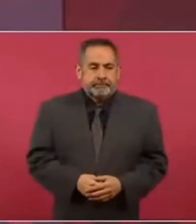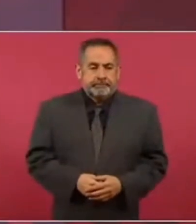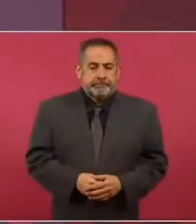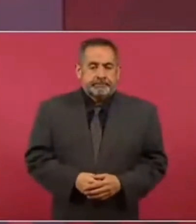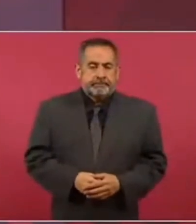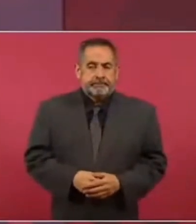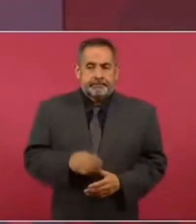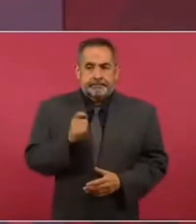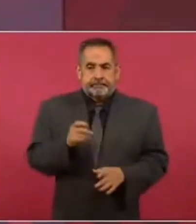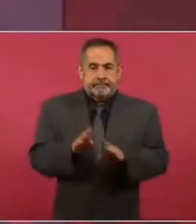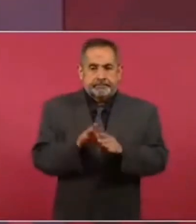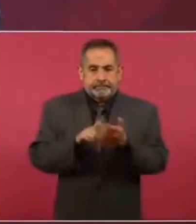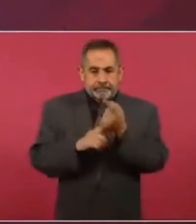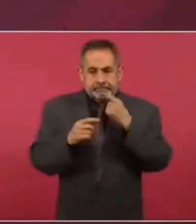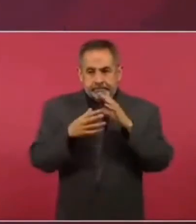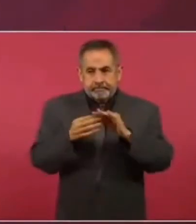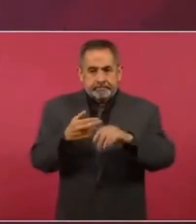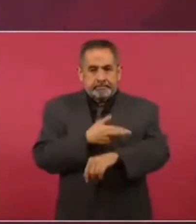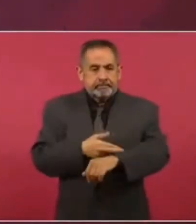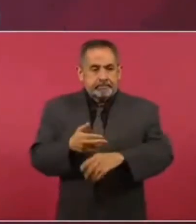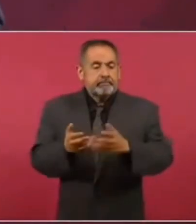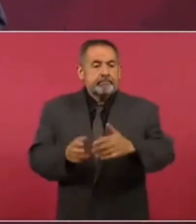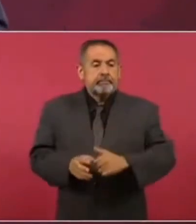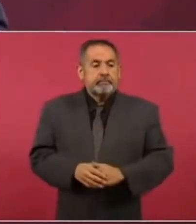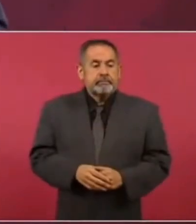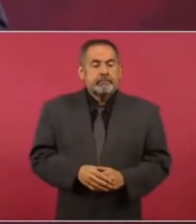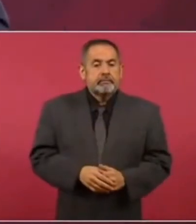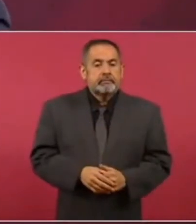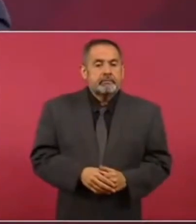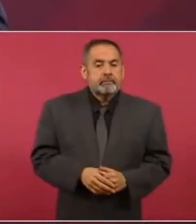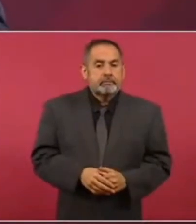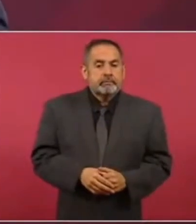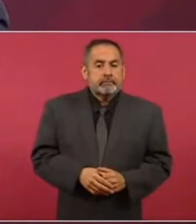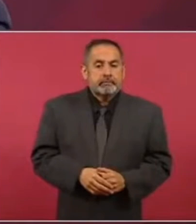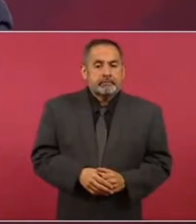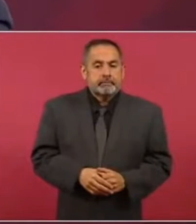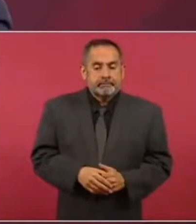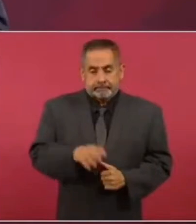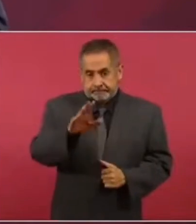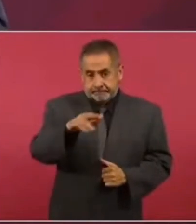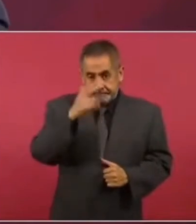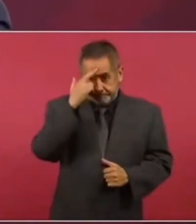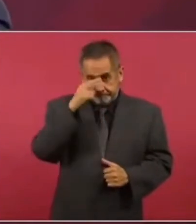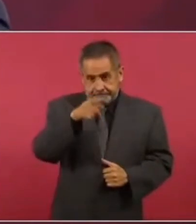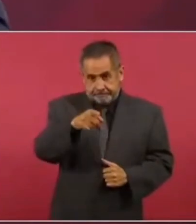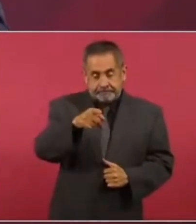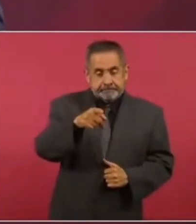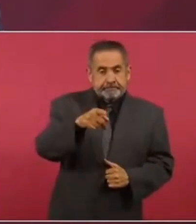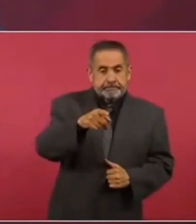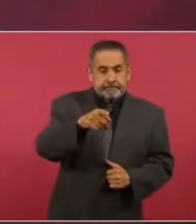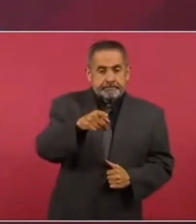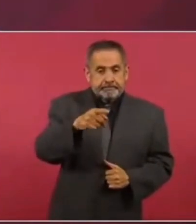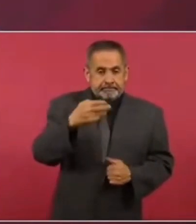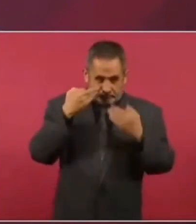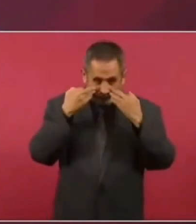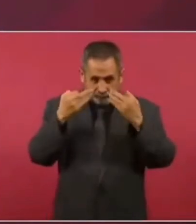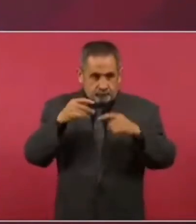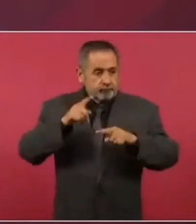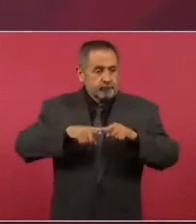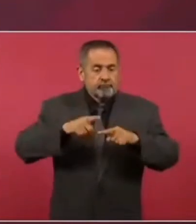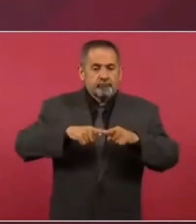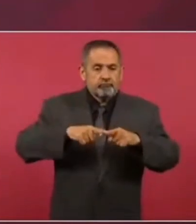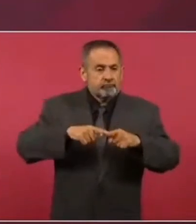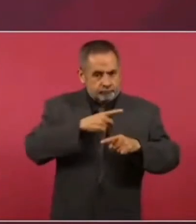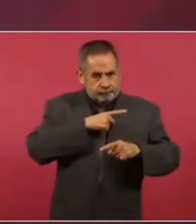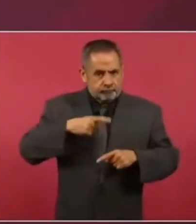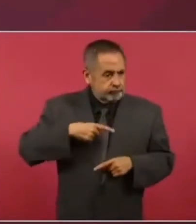De lo que me consta es de que cuando se tenía que juzgar a los